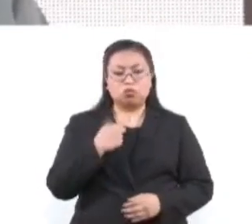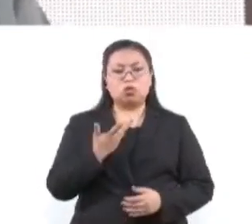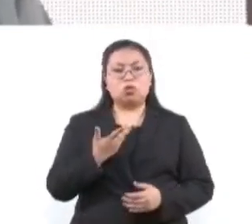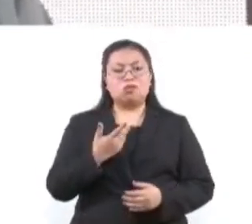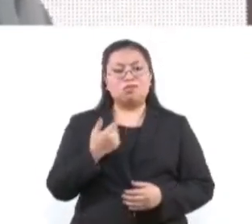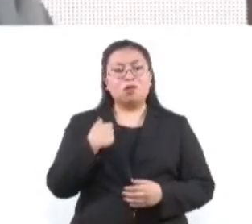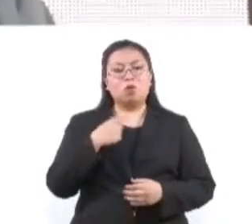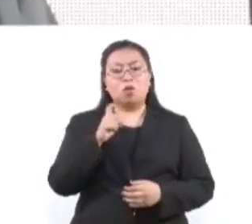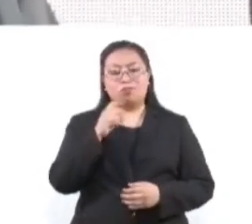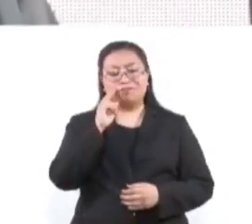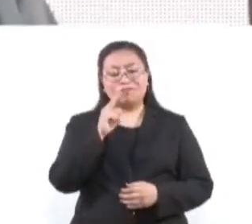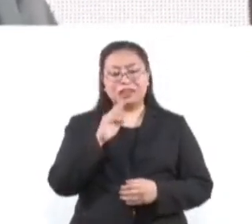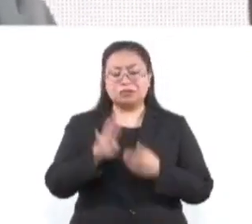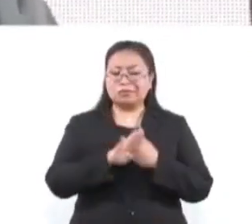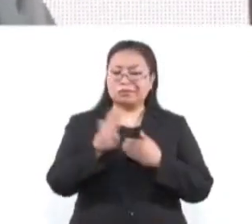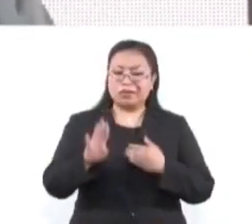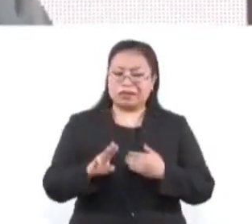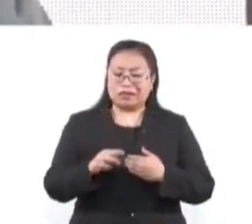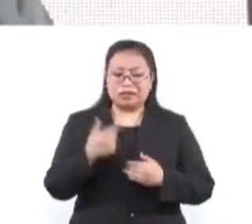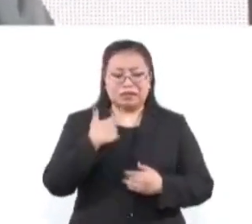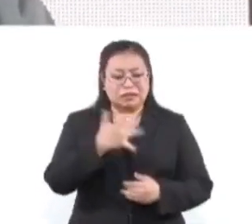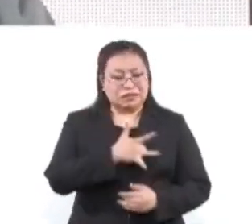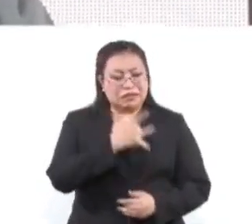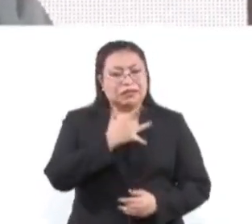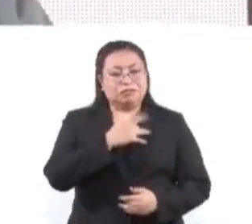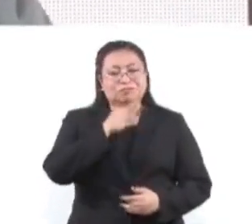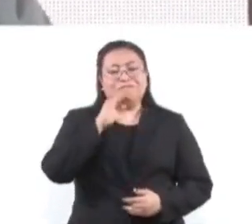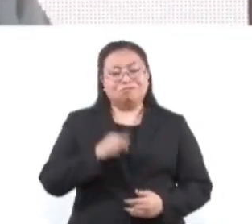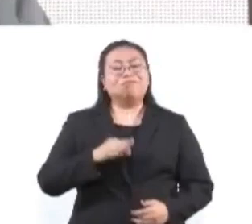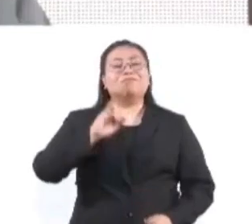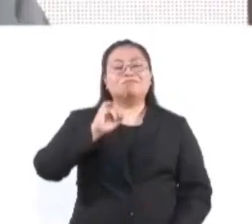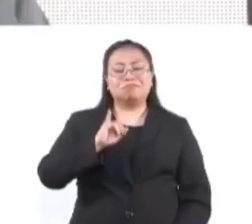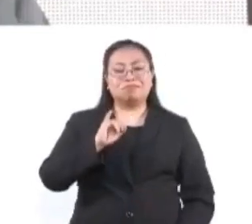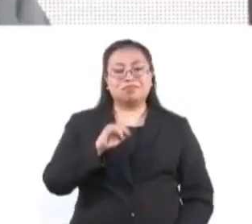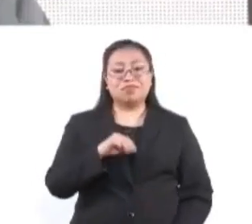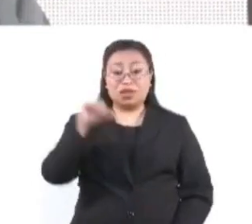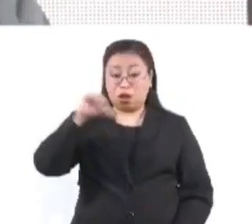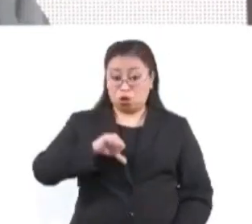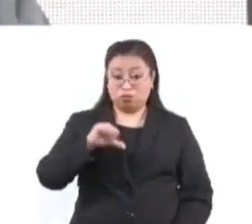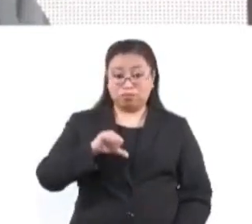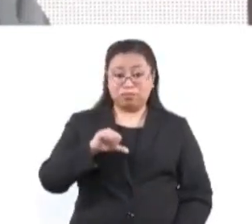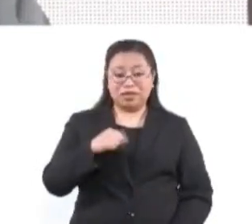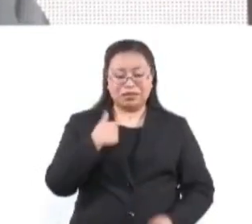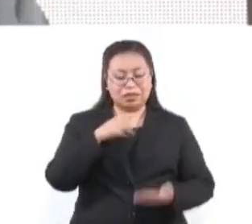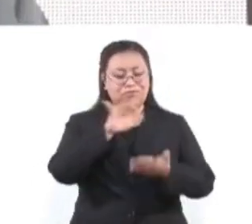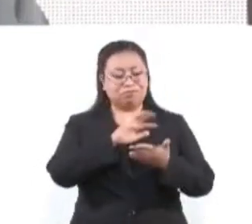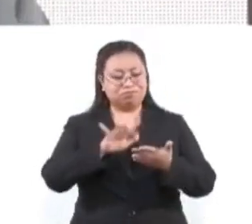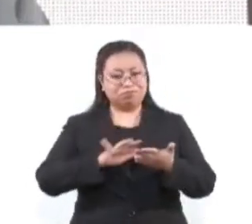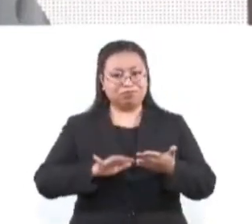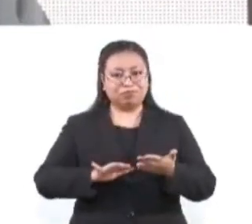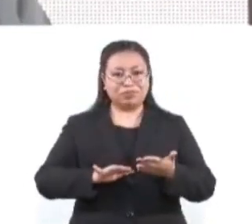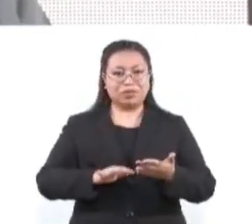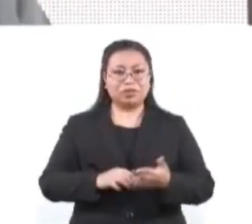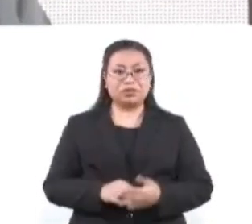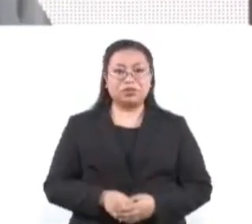haber enfrentado su partida fue un golpe fuerte. Justo hoy estaba leyendo un texto